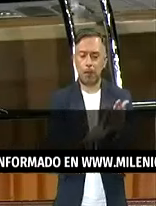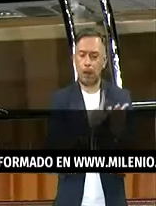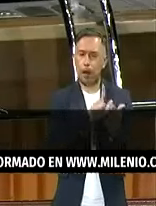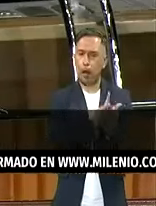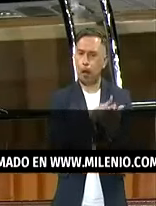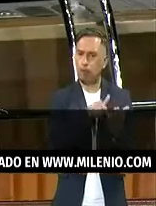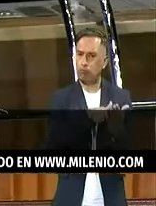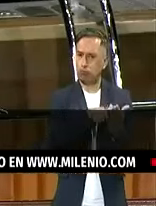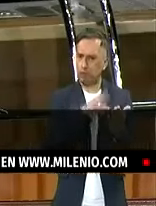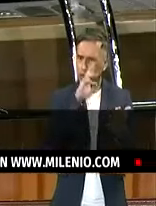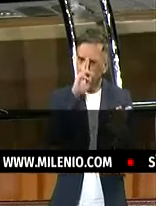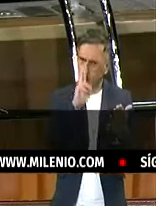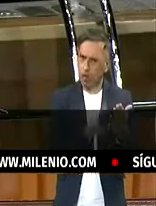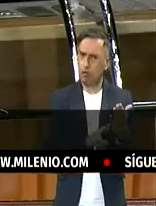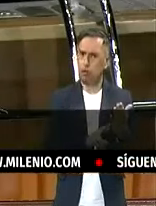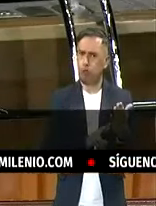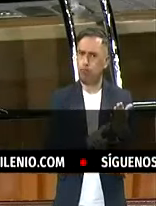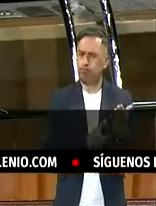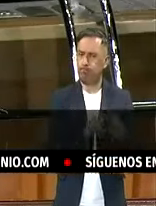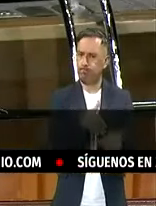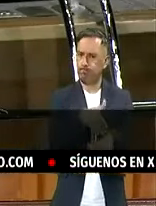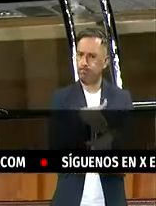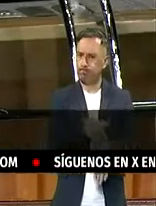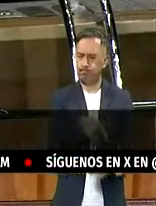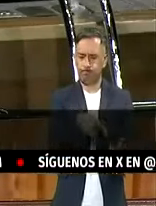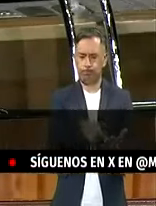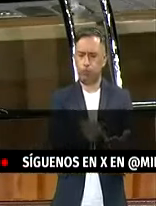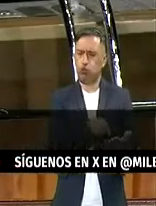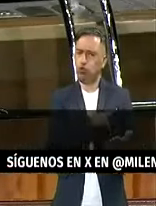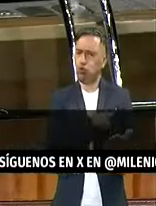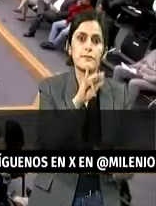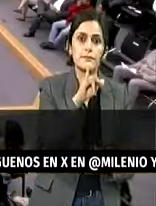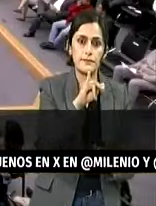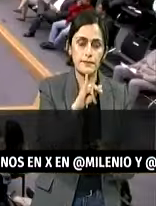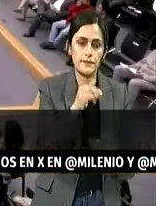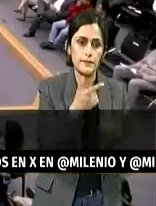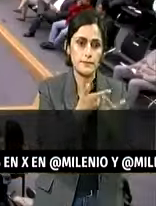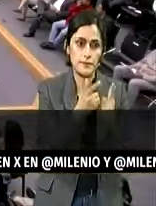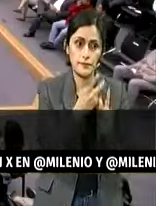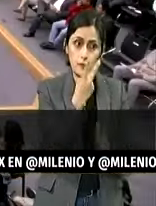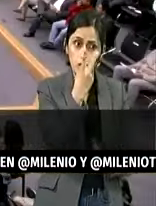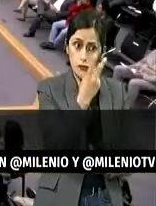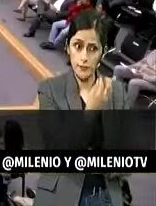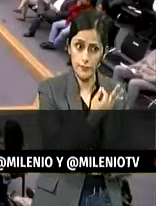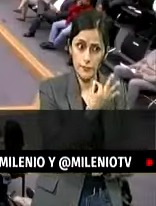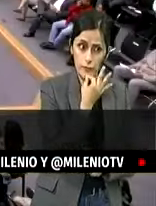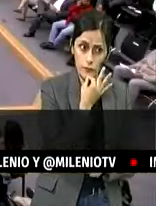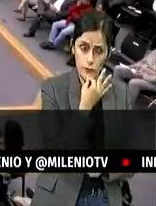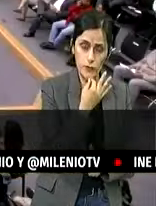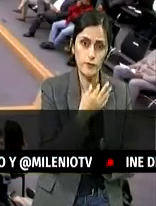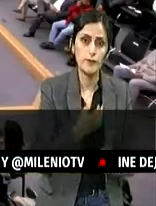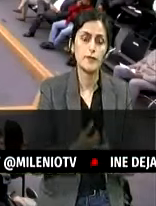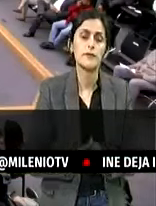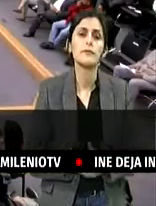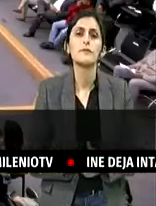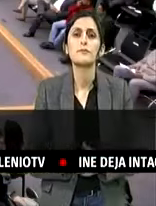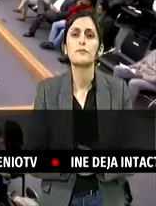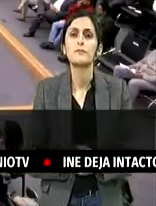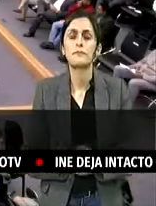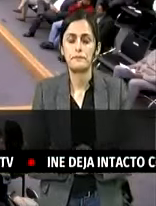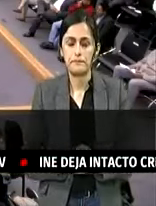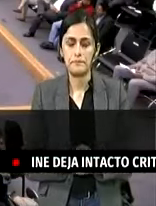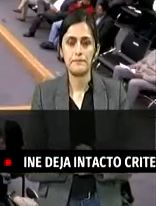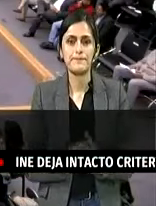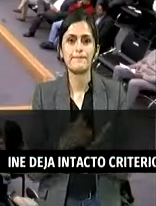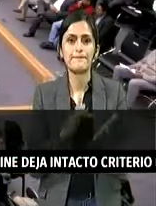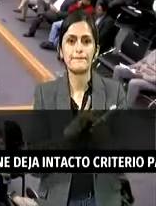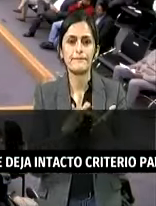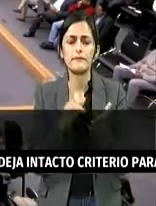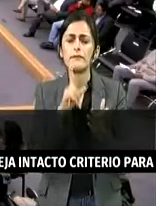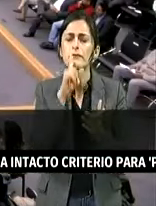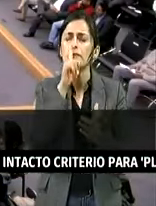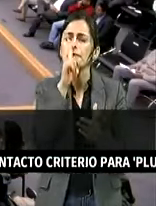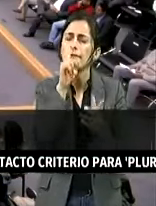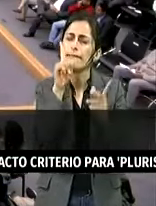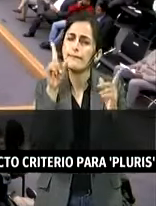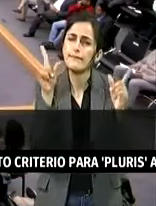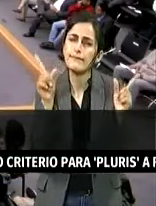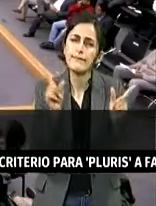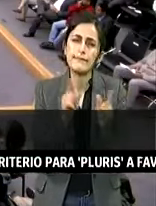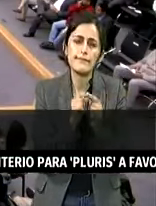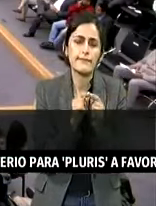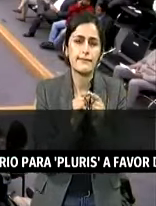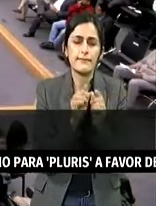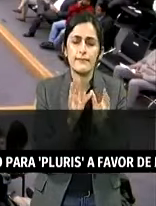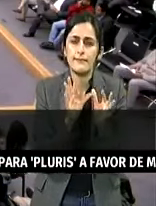Parece que tuvimos un detalle con la comunicación, estamos tratando de restablecerla. Estoy conversando con el consejero del INE,